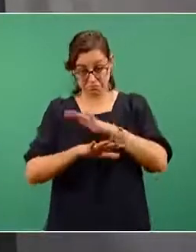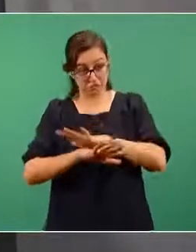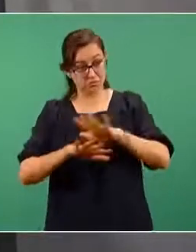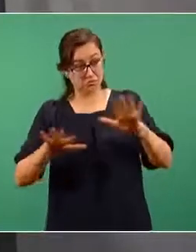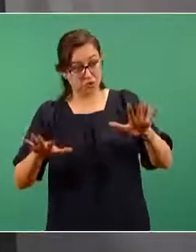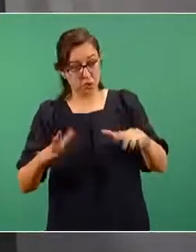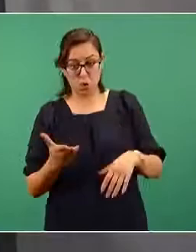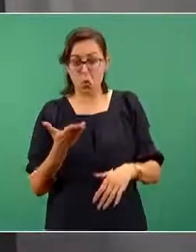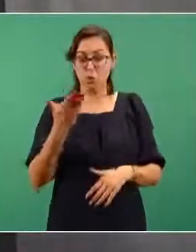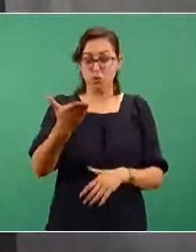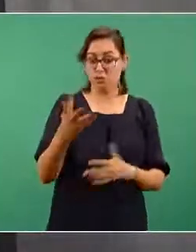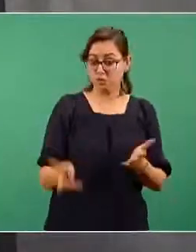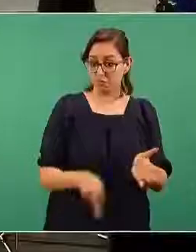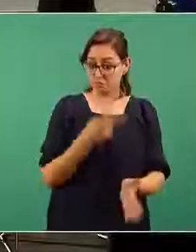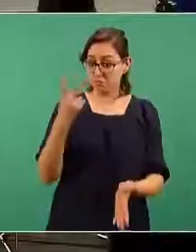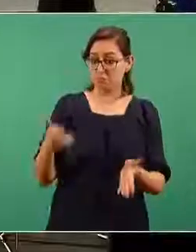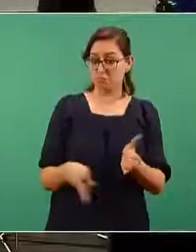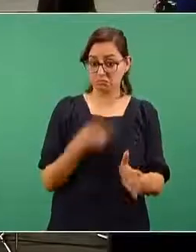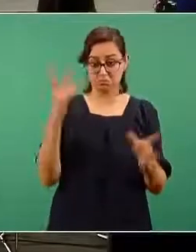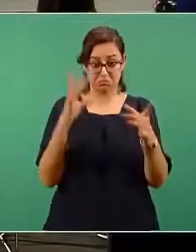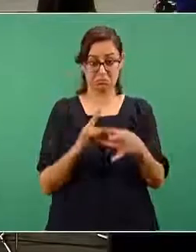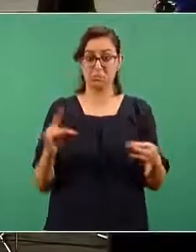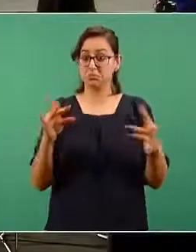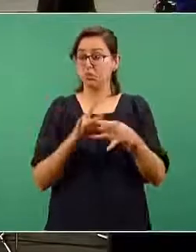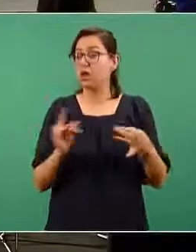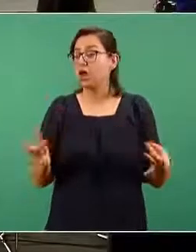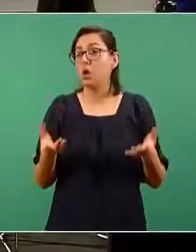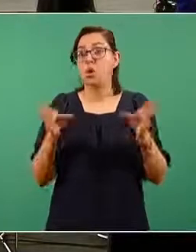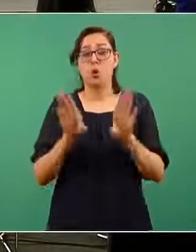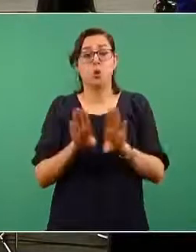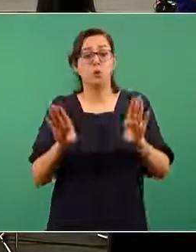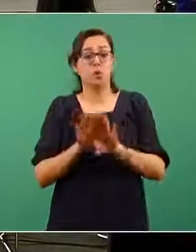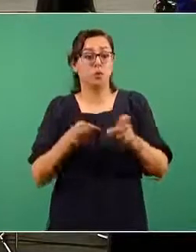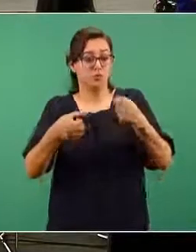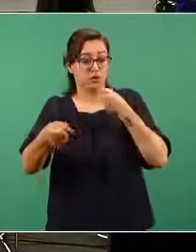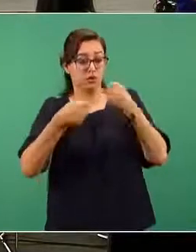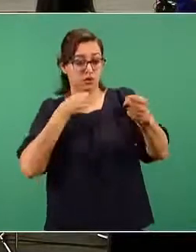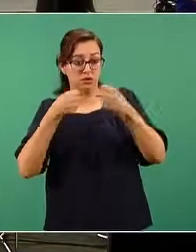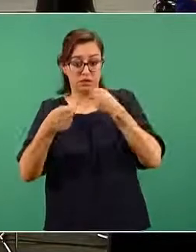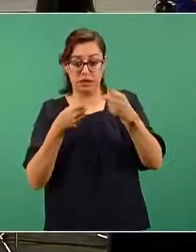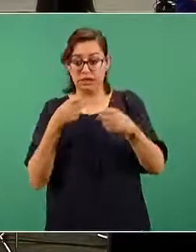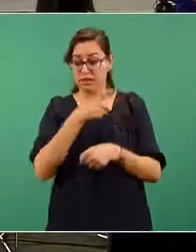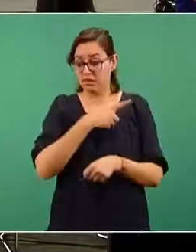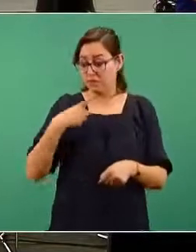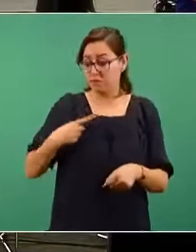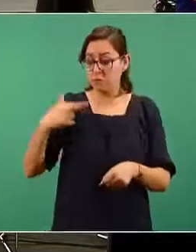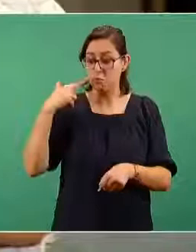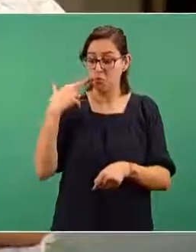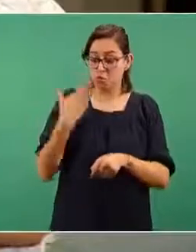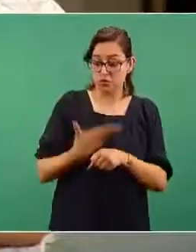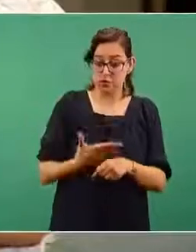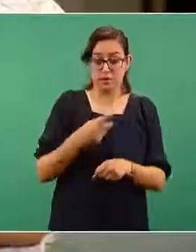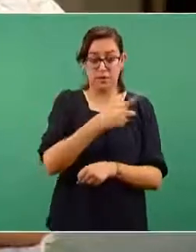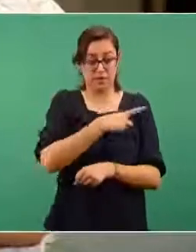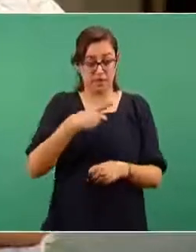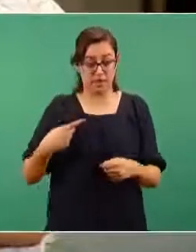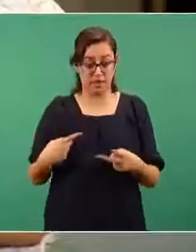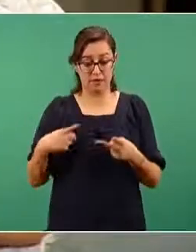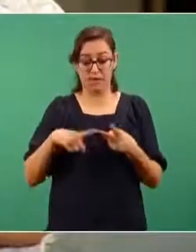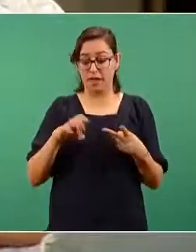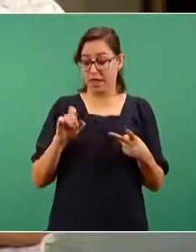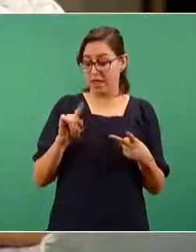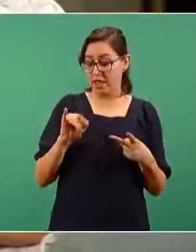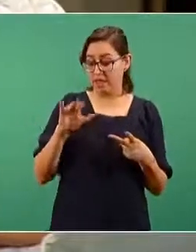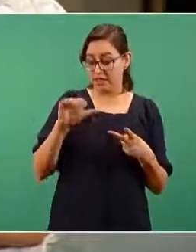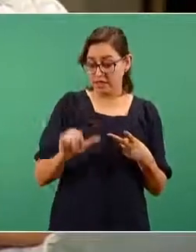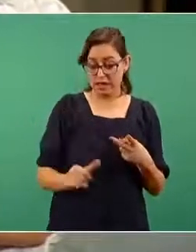referencia a la responsabilidad social, ética de los medios de información. Ayer lo platicábamos con respecto a